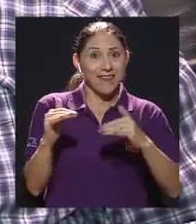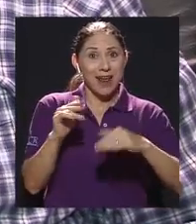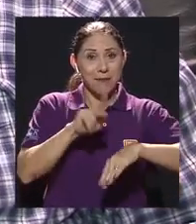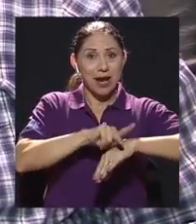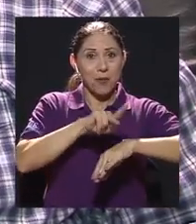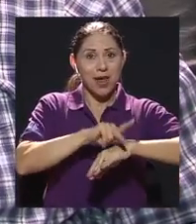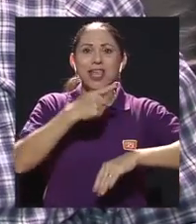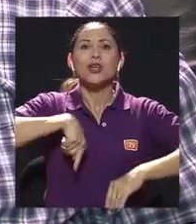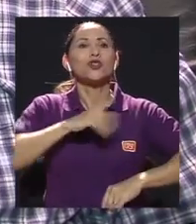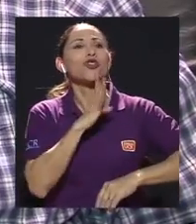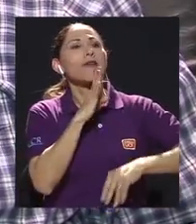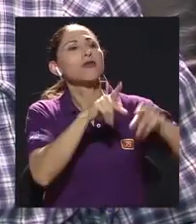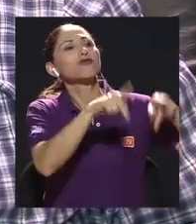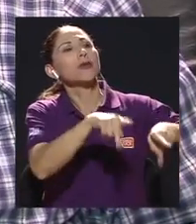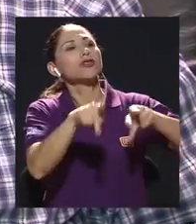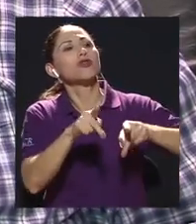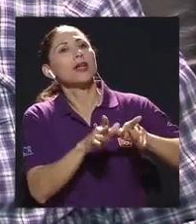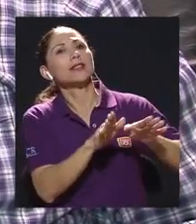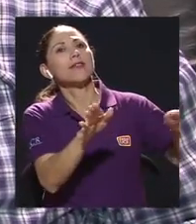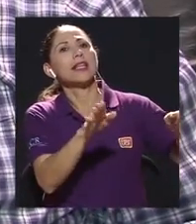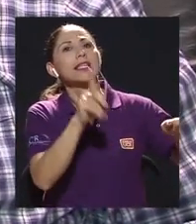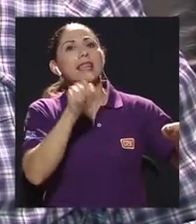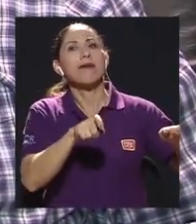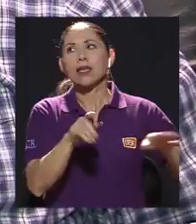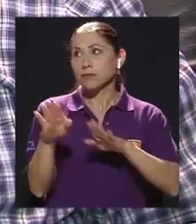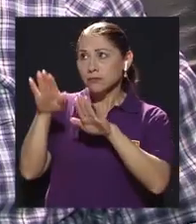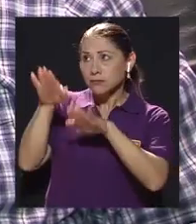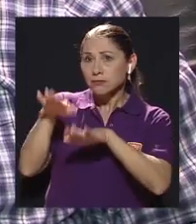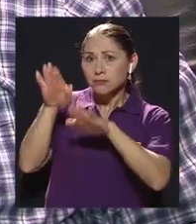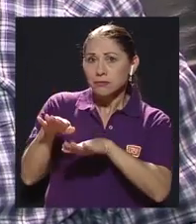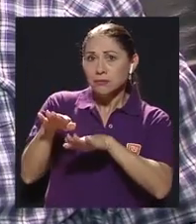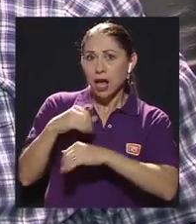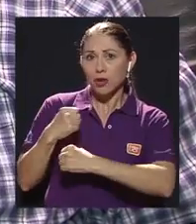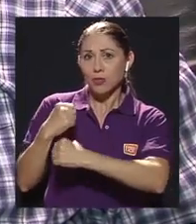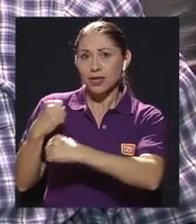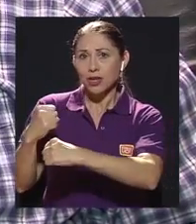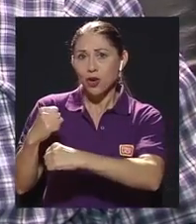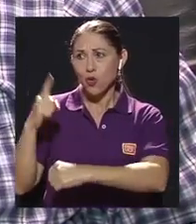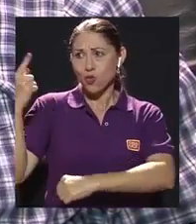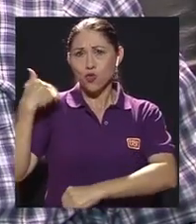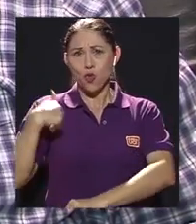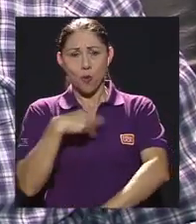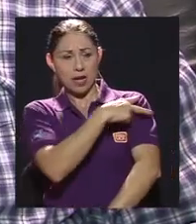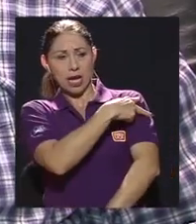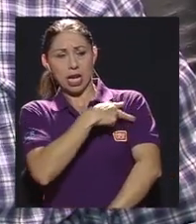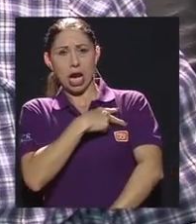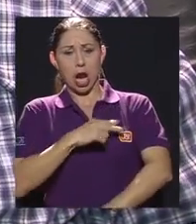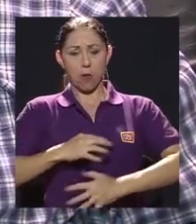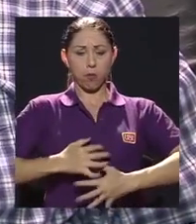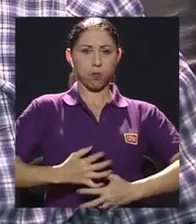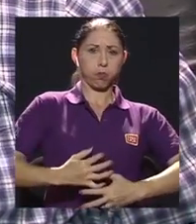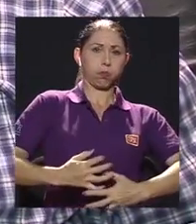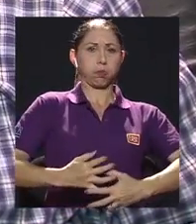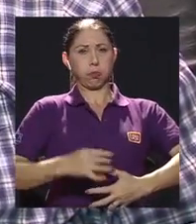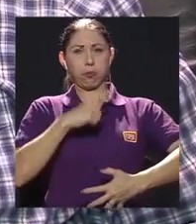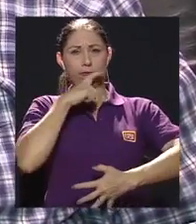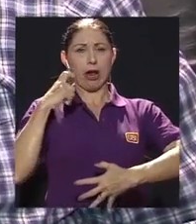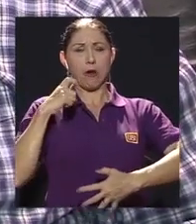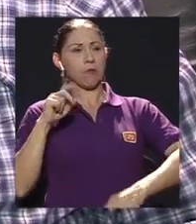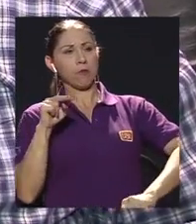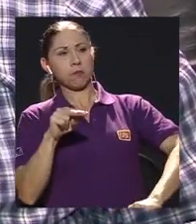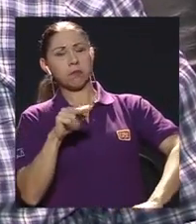los civiles tenían que obedecer a los militares. Y de pronto uno de los generalotes, esos panzones feos de esa época, se